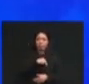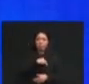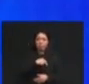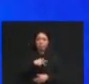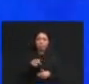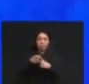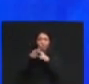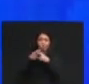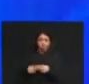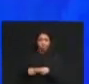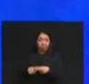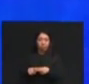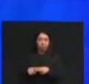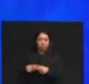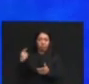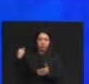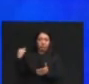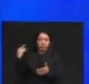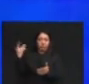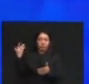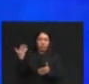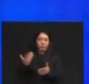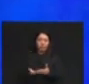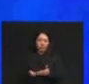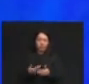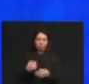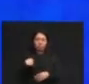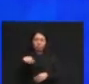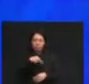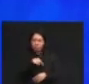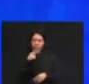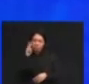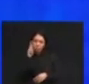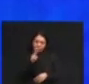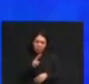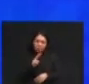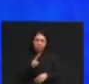hemos tenido la oportunidad de instrumentar, evaluar,